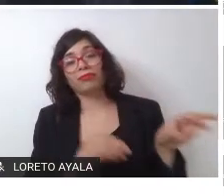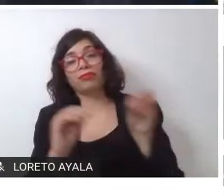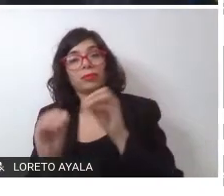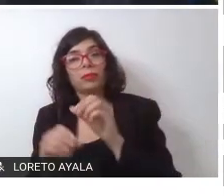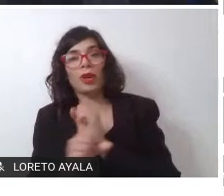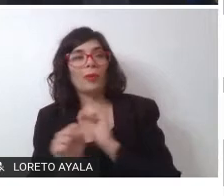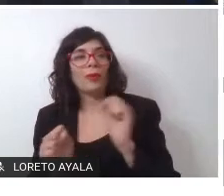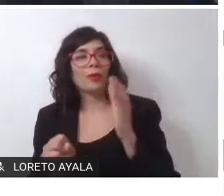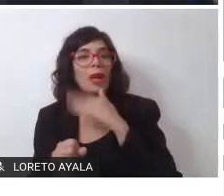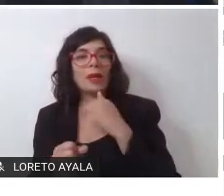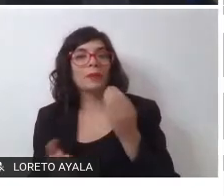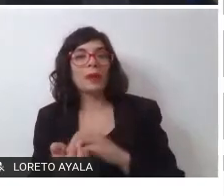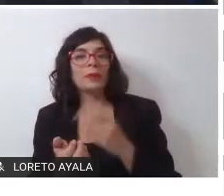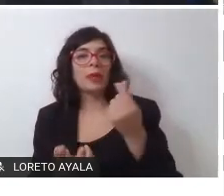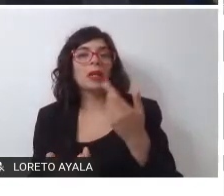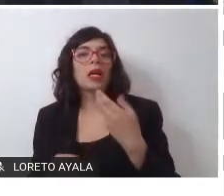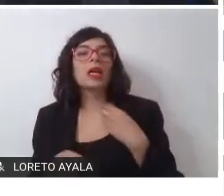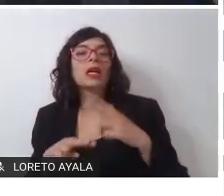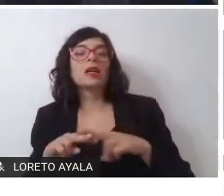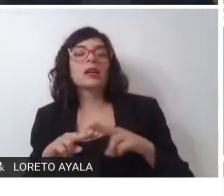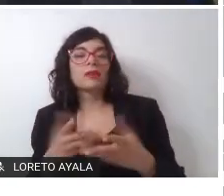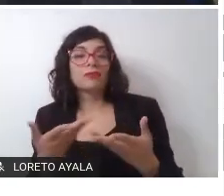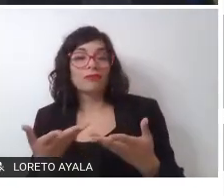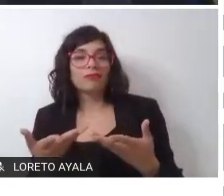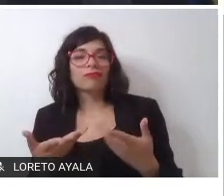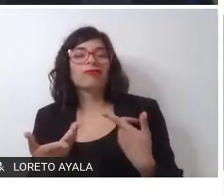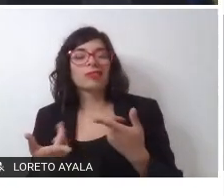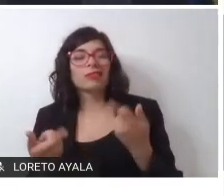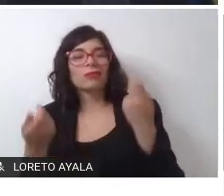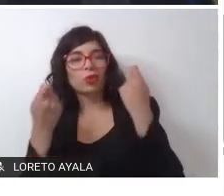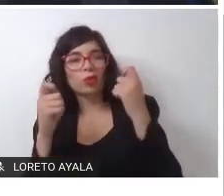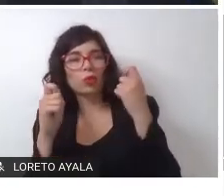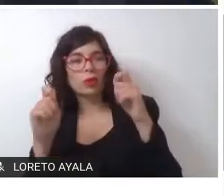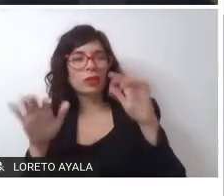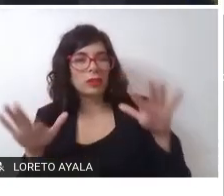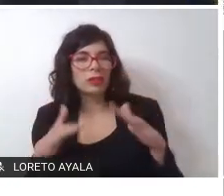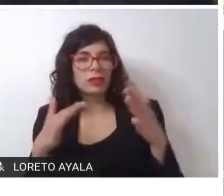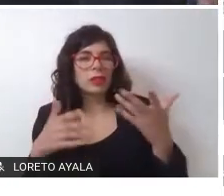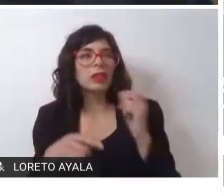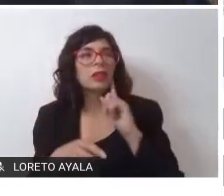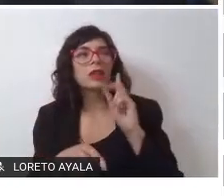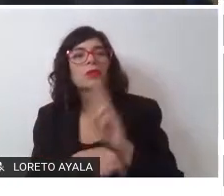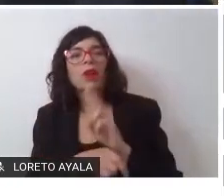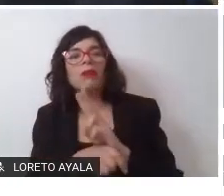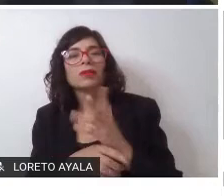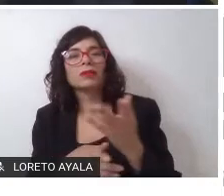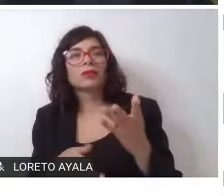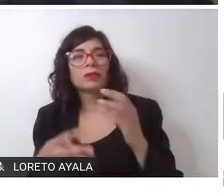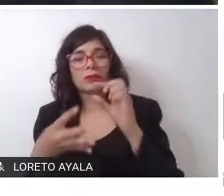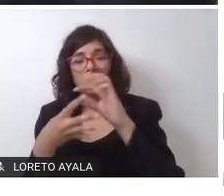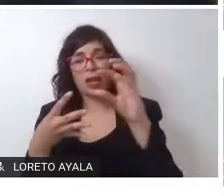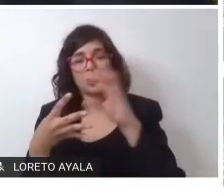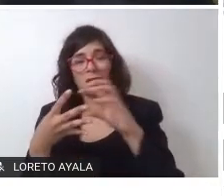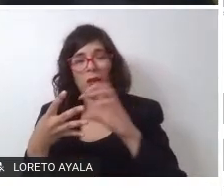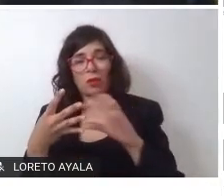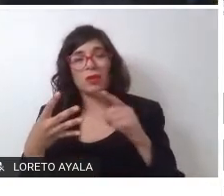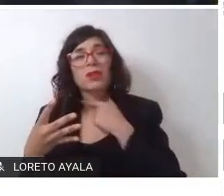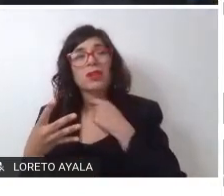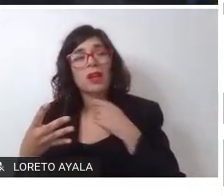porque no tengo más plata. Entonces, ya me cuesta encontrar profesores de todas las asignaturas que quieran